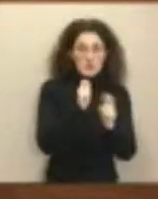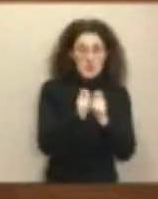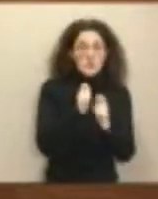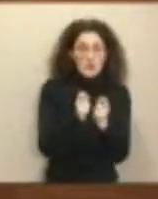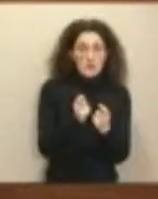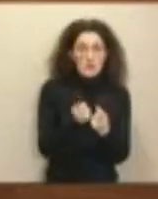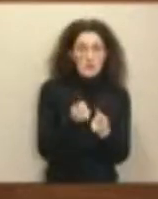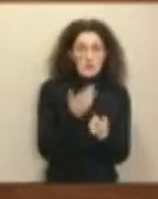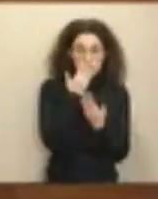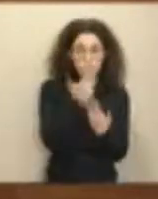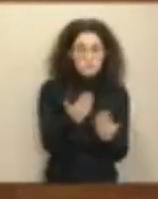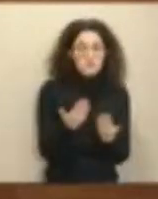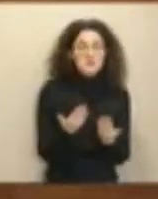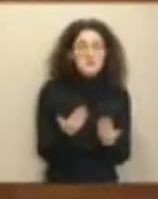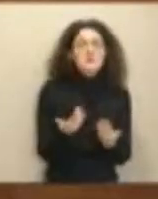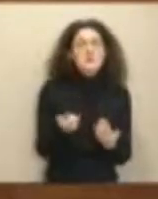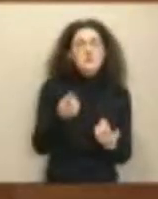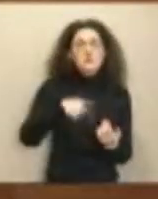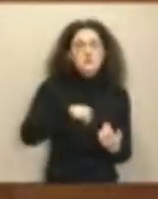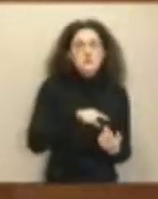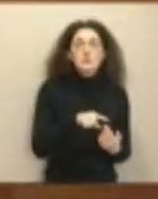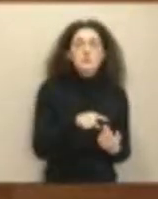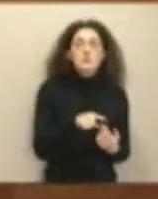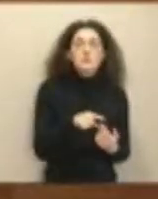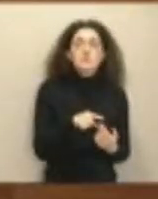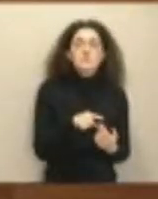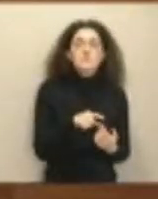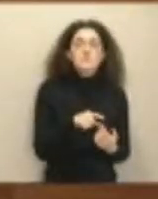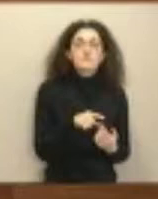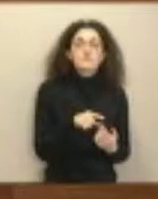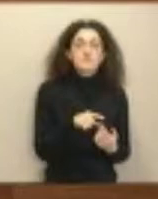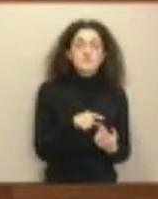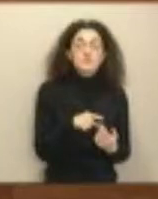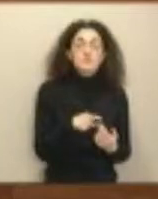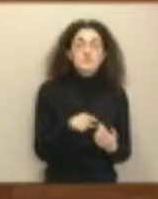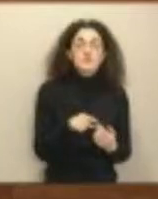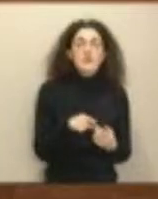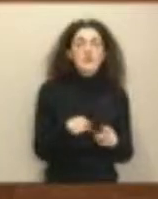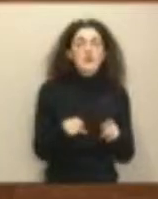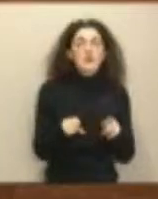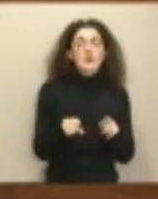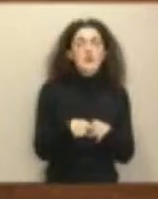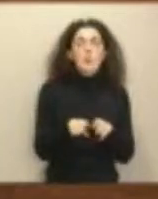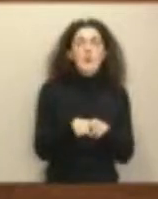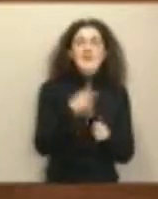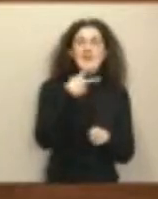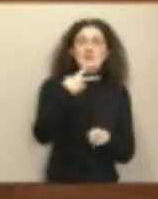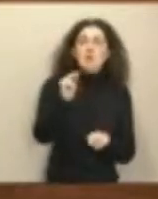comunicación, prescindimos de formar parte del orfeón del no.